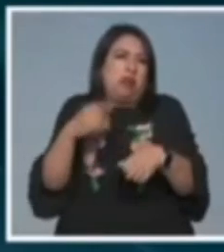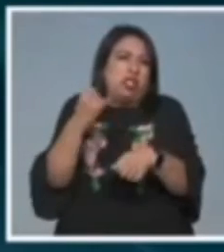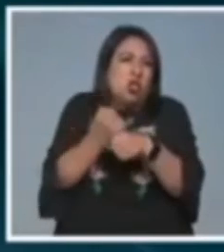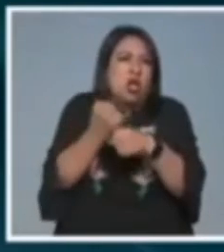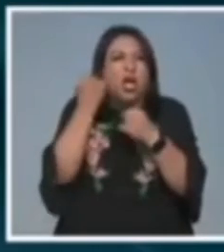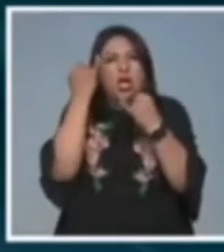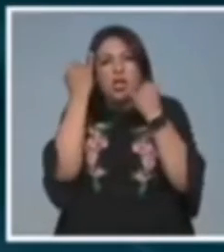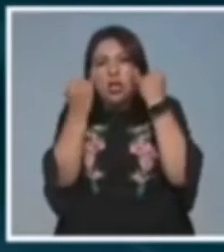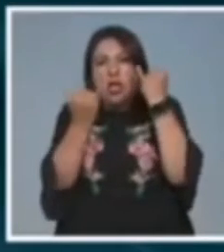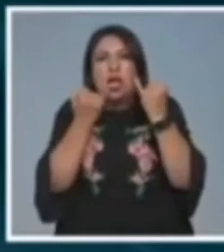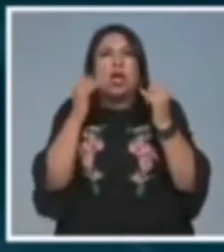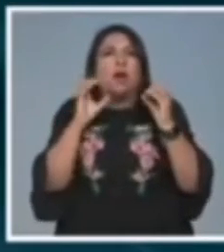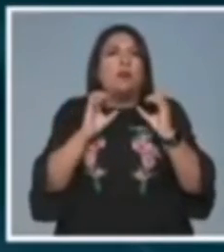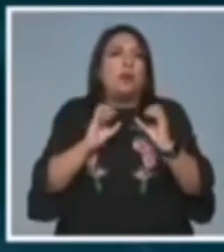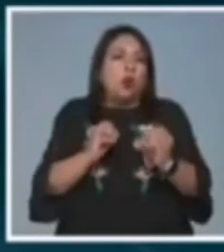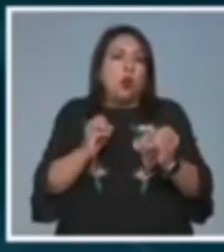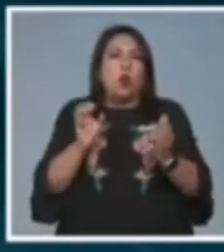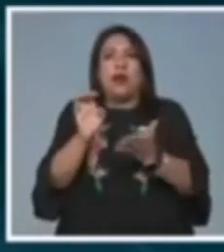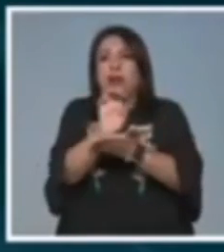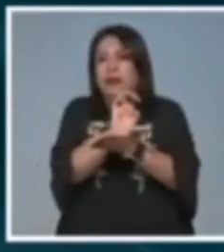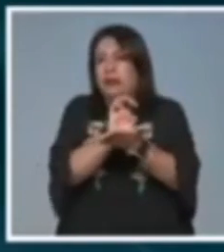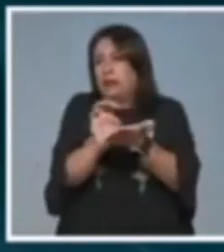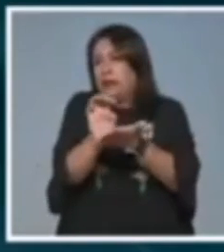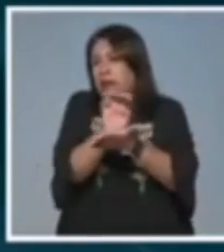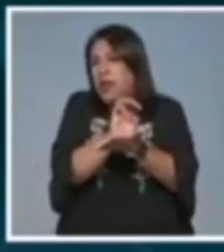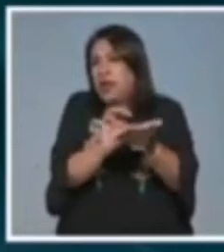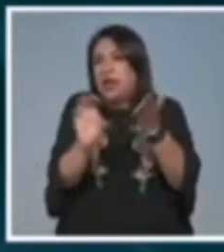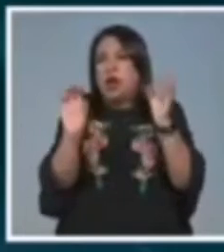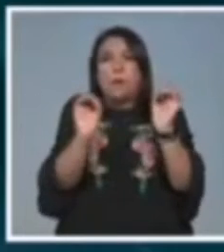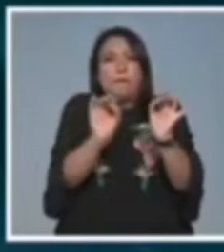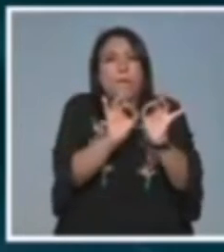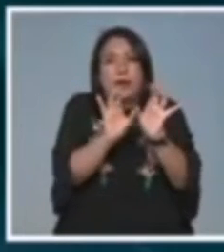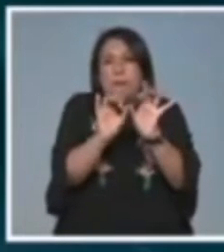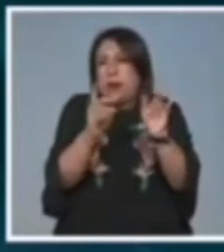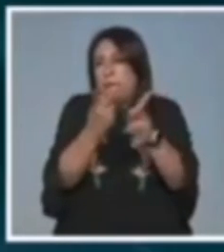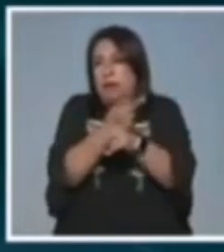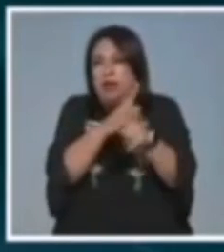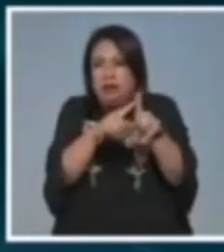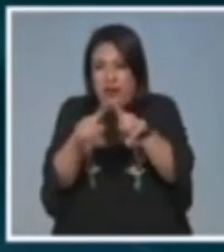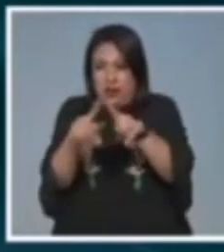de sus escenas de sus situaciones